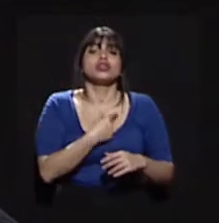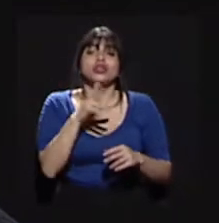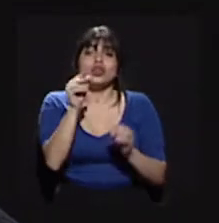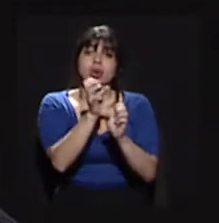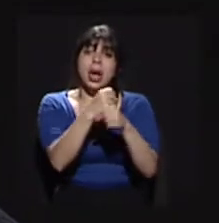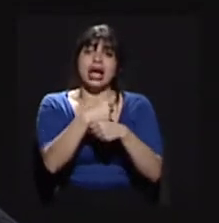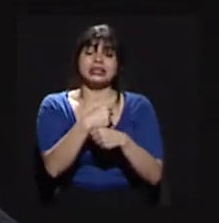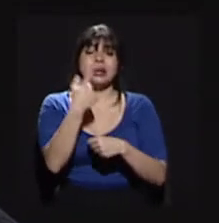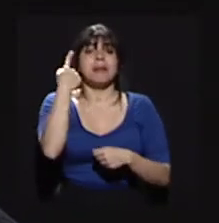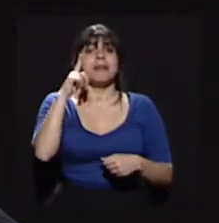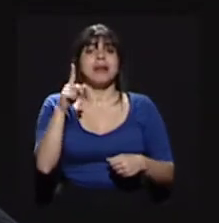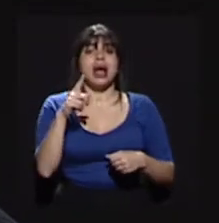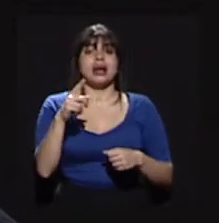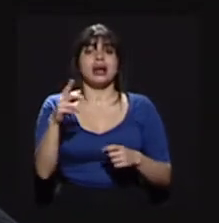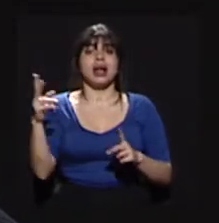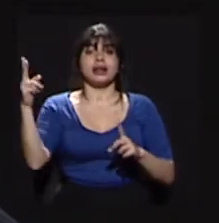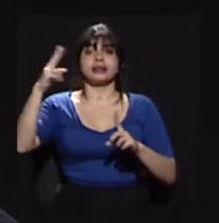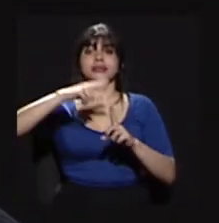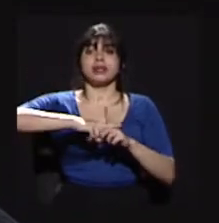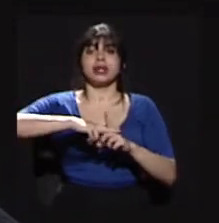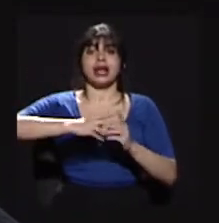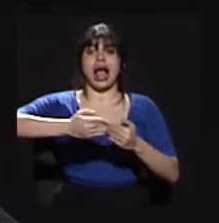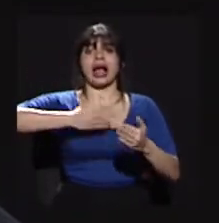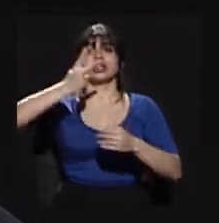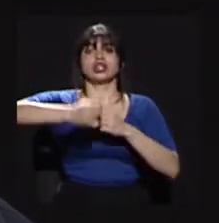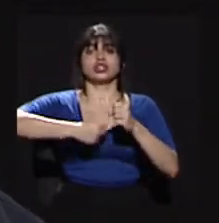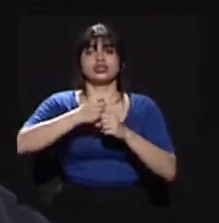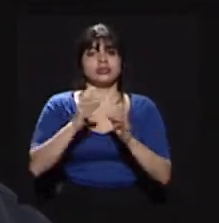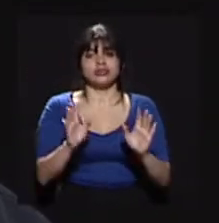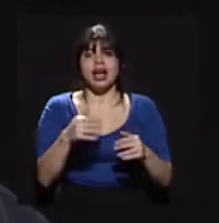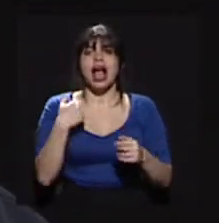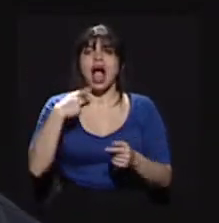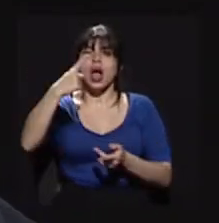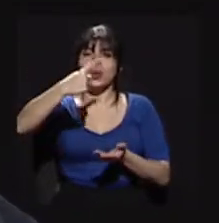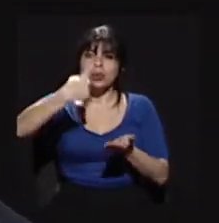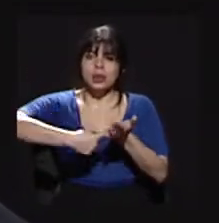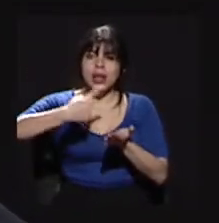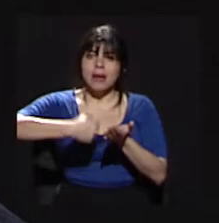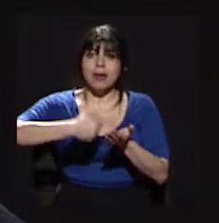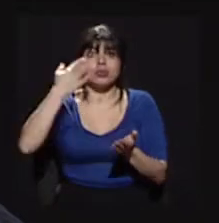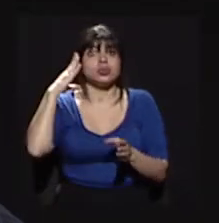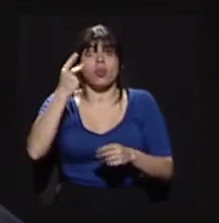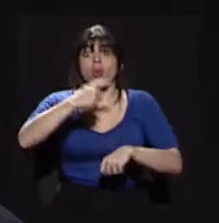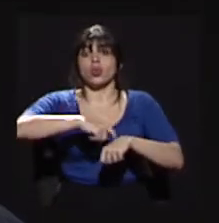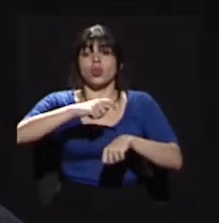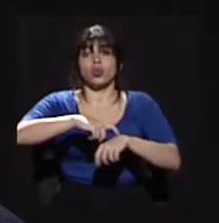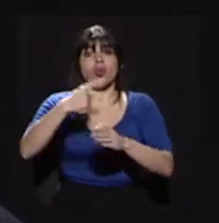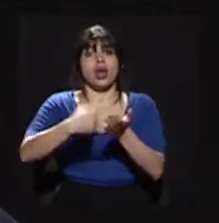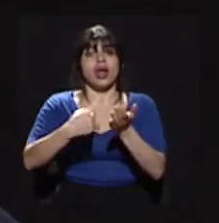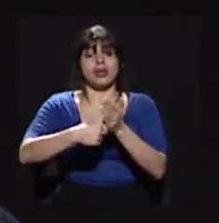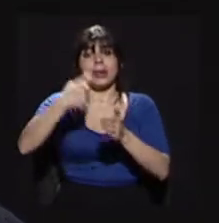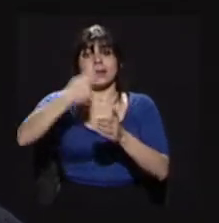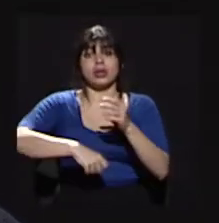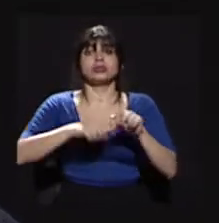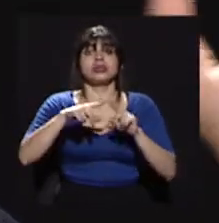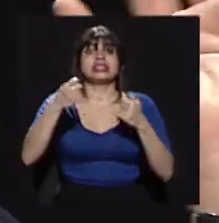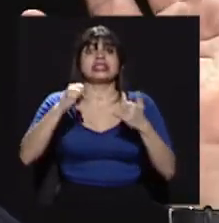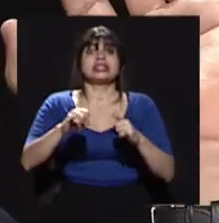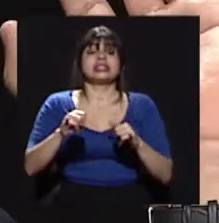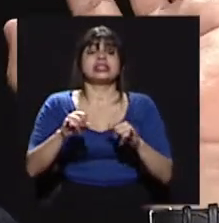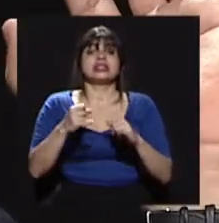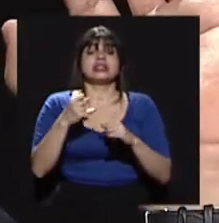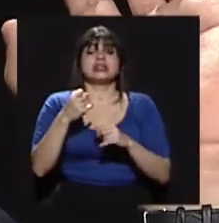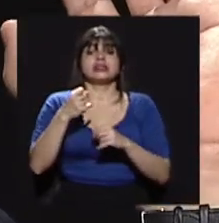haciéndolo para que se entre en vigencia antes de dos años aquí un debate que tiene que no sé cuánto va a durar ese debate de fiscalidad pero sí nos vamos a ir